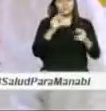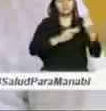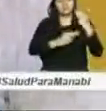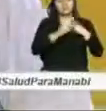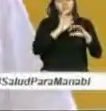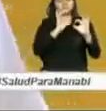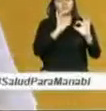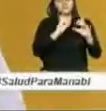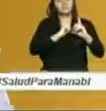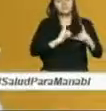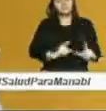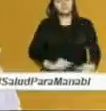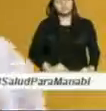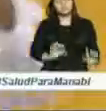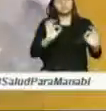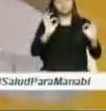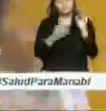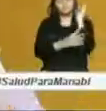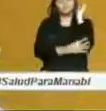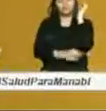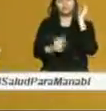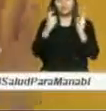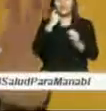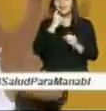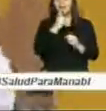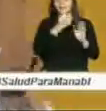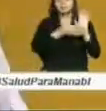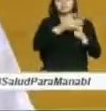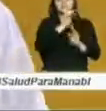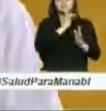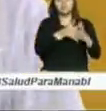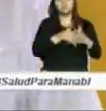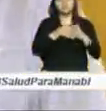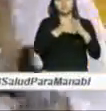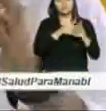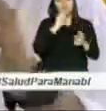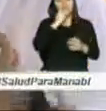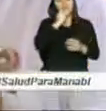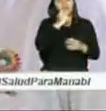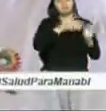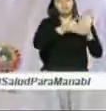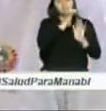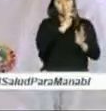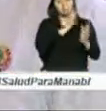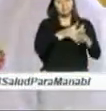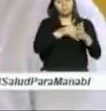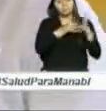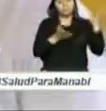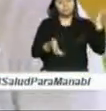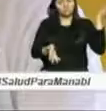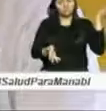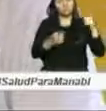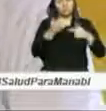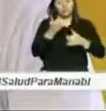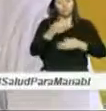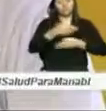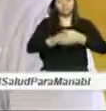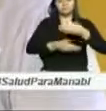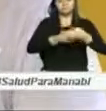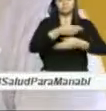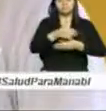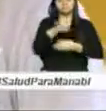a entender las necesidades de la gente si hasta las muelas se van a atender a Miami por esta gente? Prohibido olvidar. Hemos avanzado mucho en esta